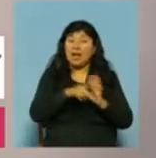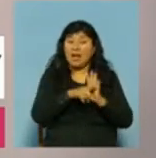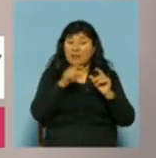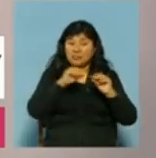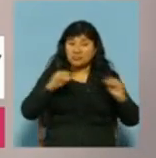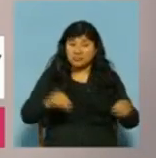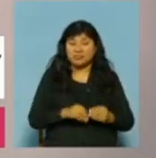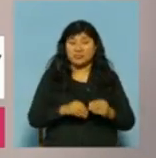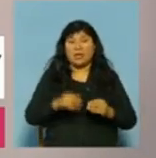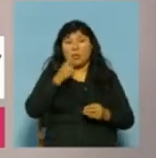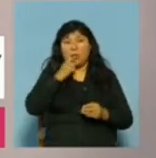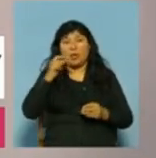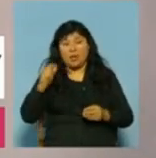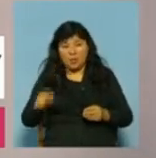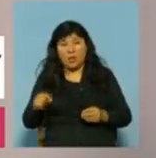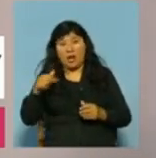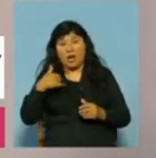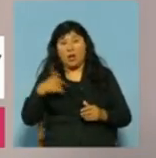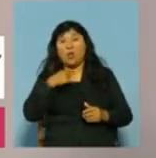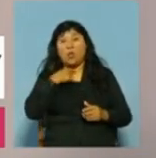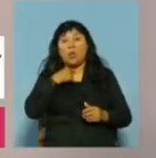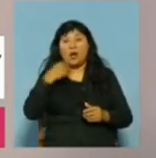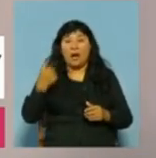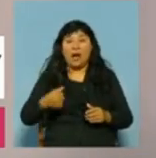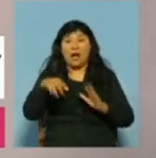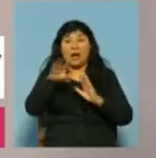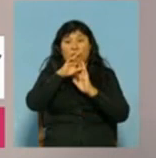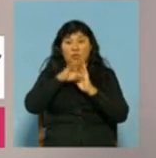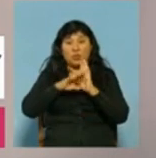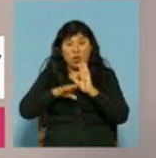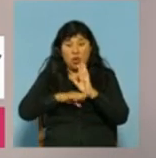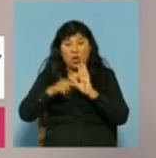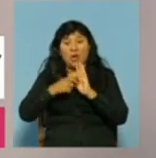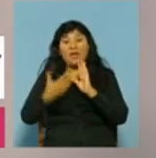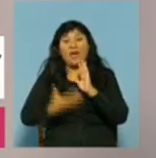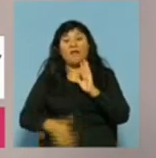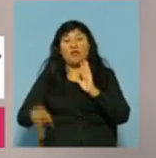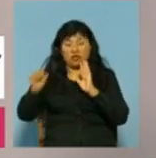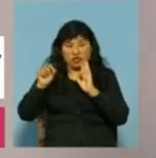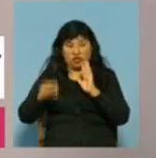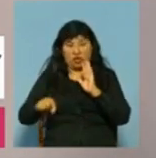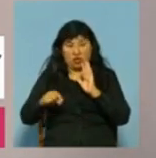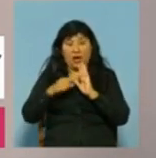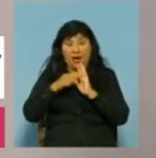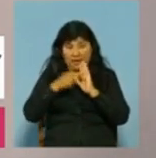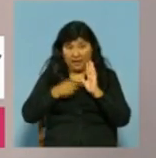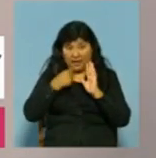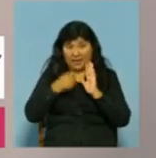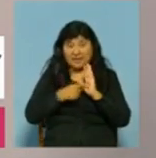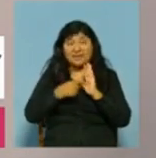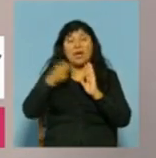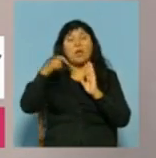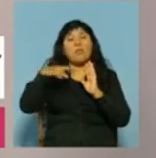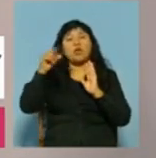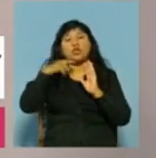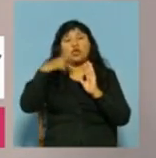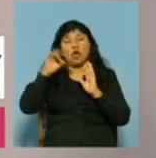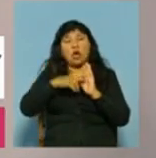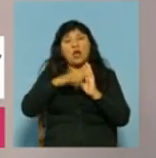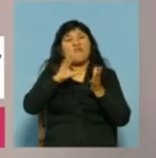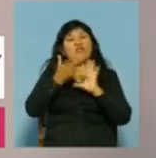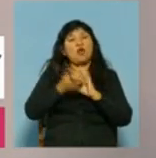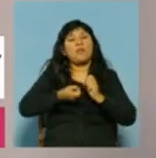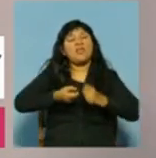que juicio el protocolo protocolo de aborto entiendo entonces lo que ha ido generando es un modelo donde a través de un fallo